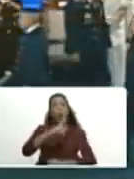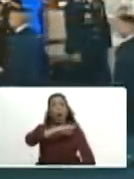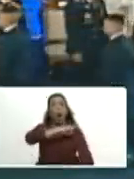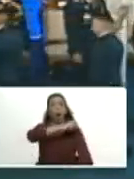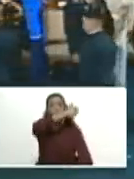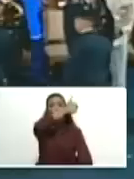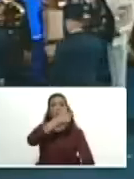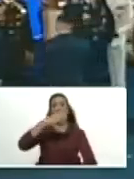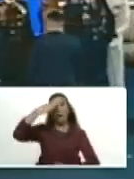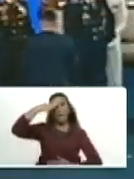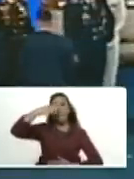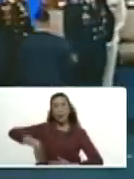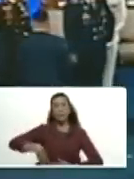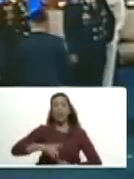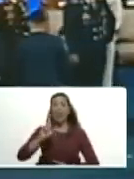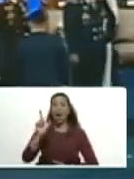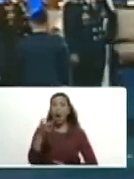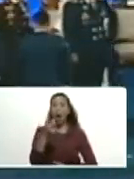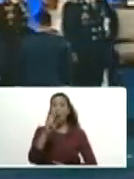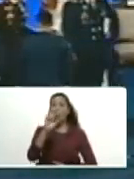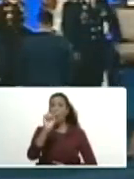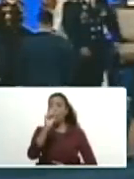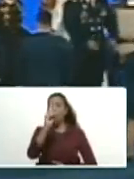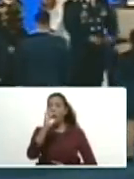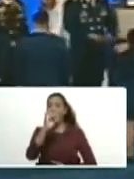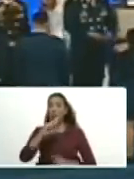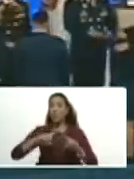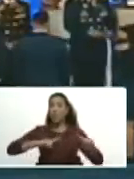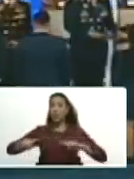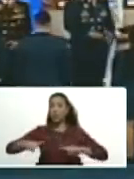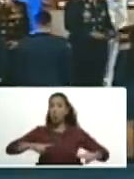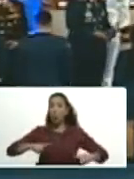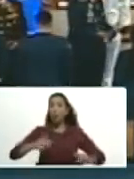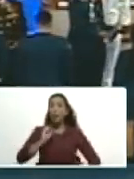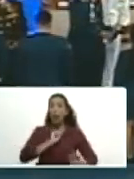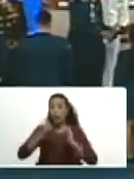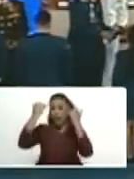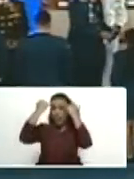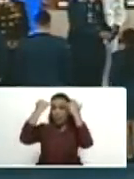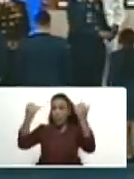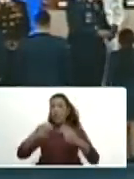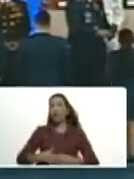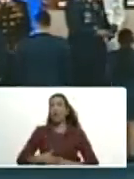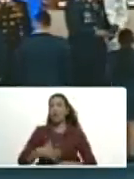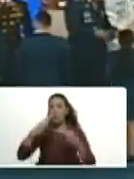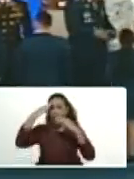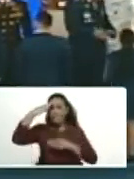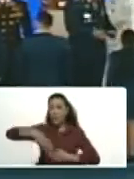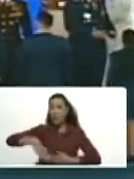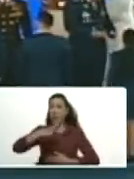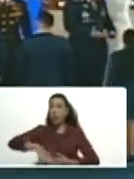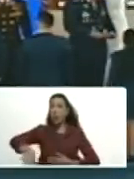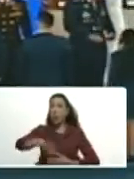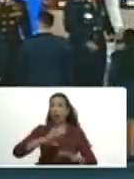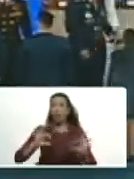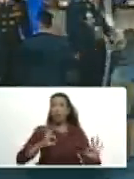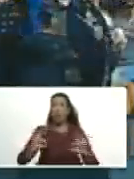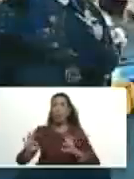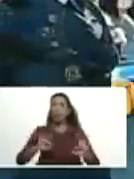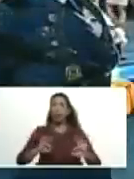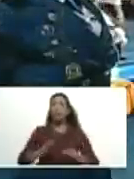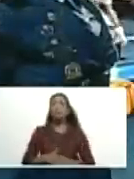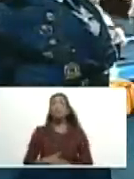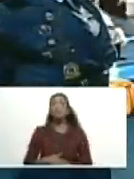ascensos militares de la Guardia de Honor y de la Dirección General de Contrainteligencia Militar desde el Teatro del